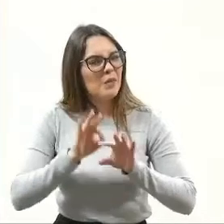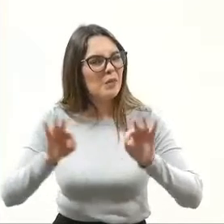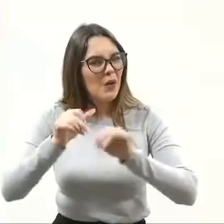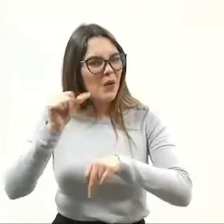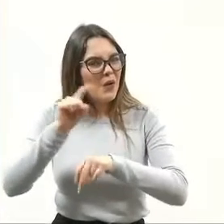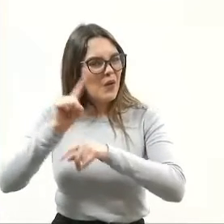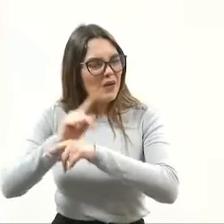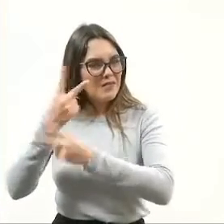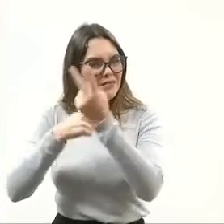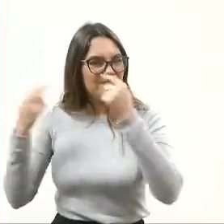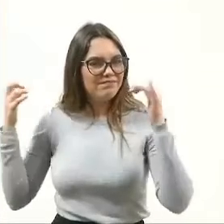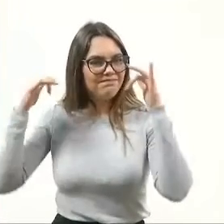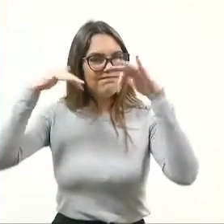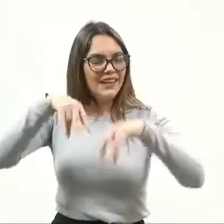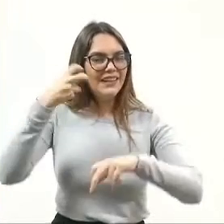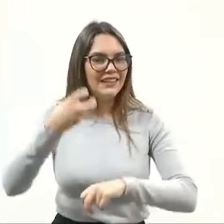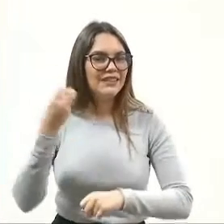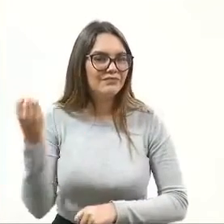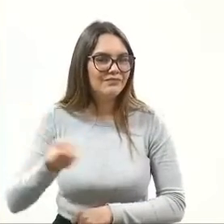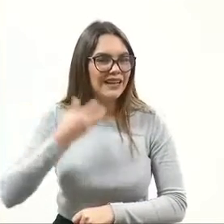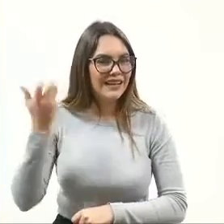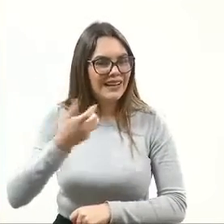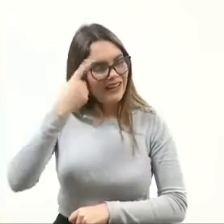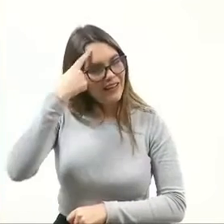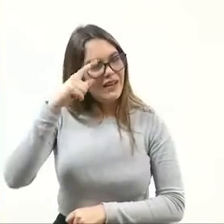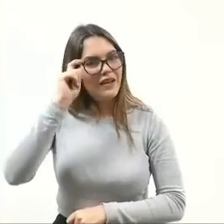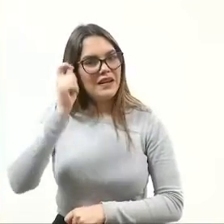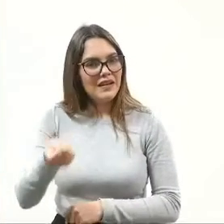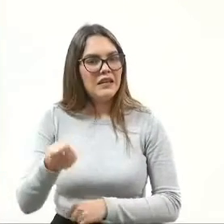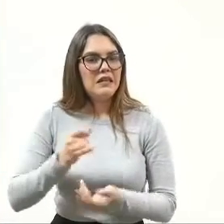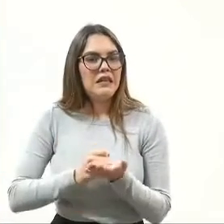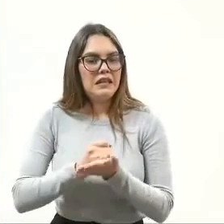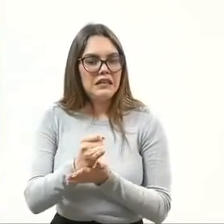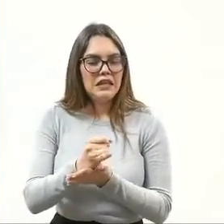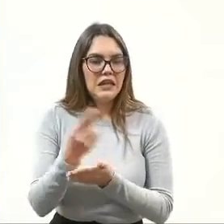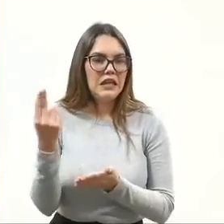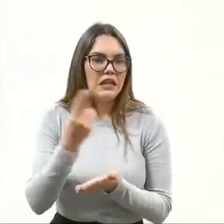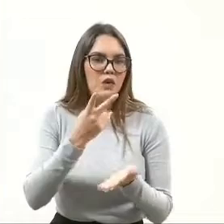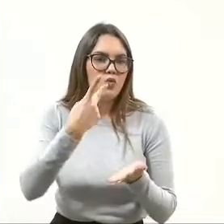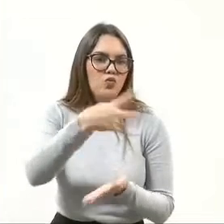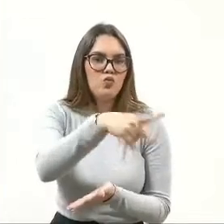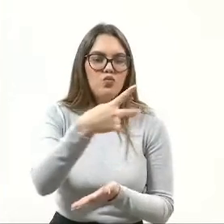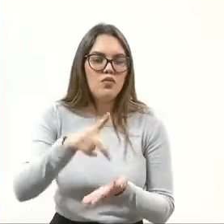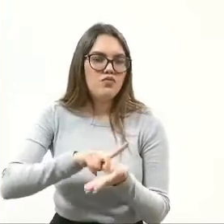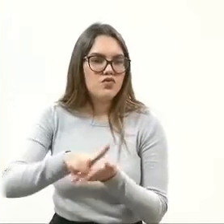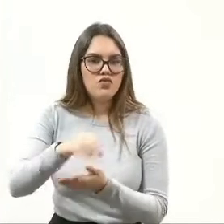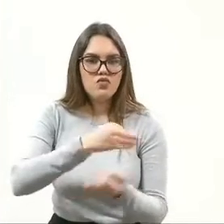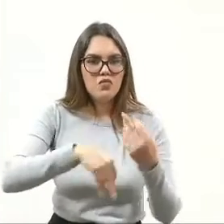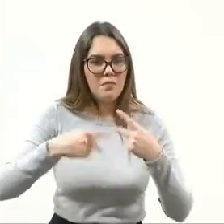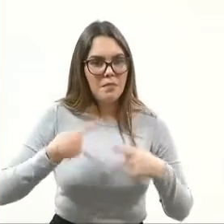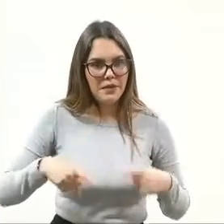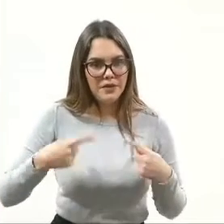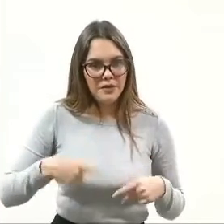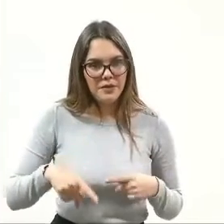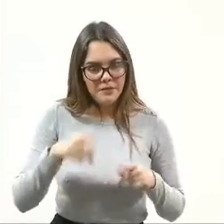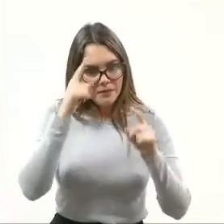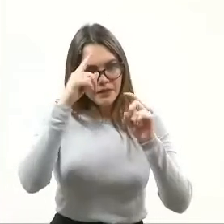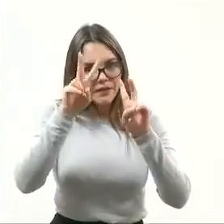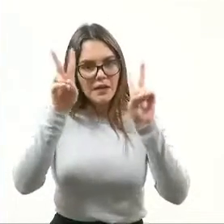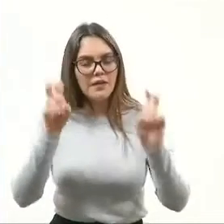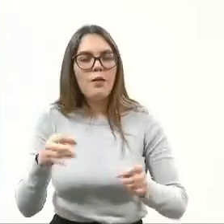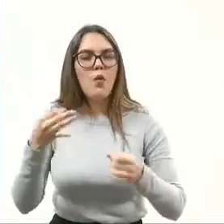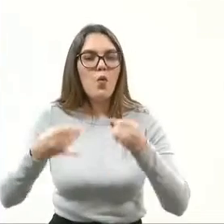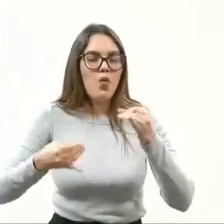y de todos hacia el reconocimiento de la capacidad jurídica universal desde luego no puedo soslayar